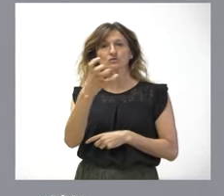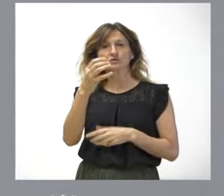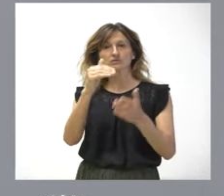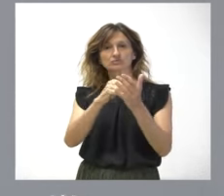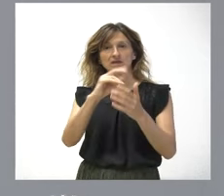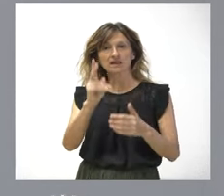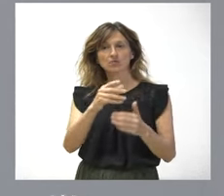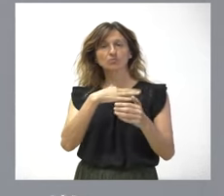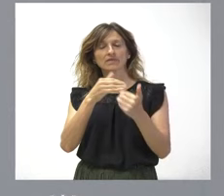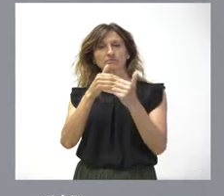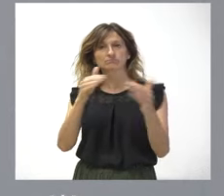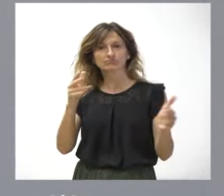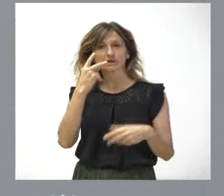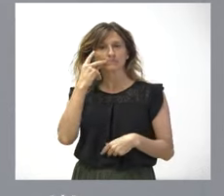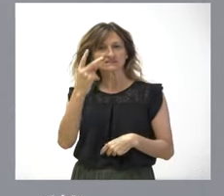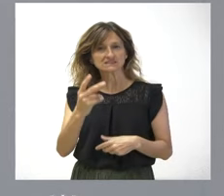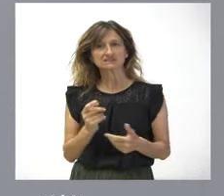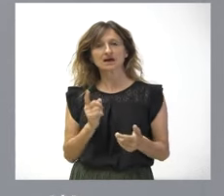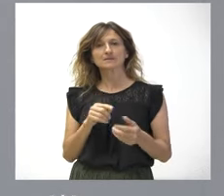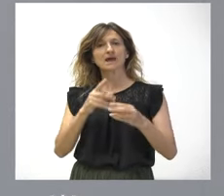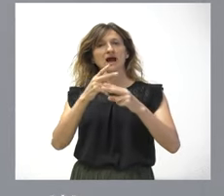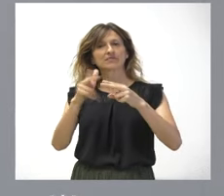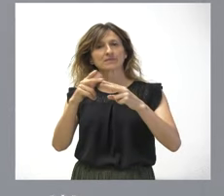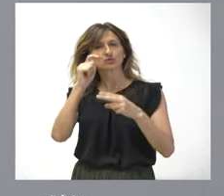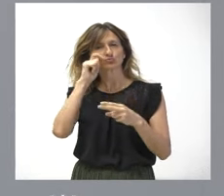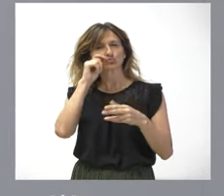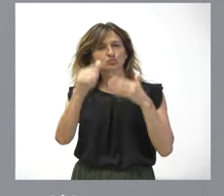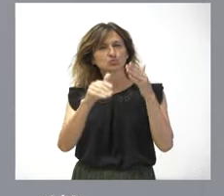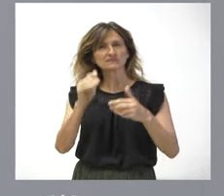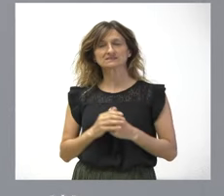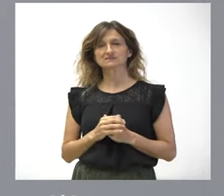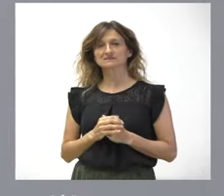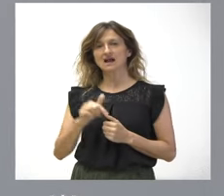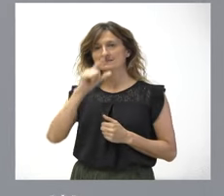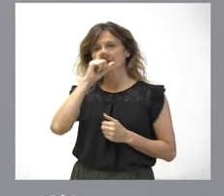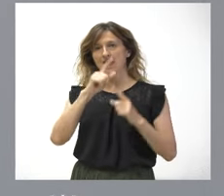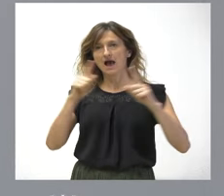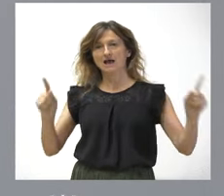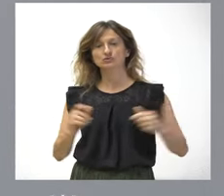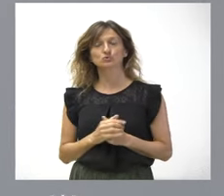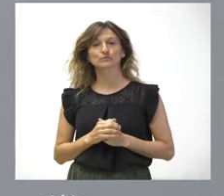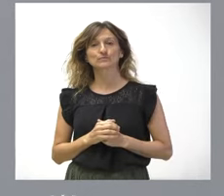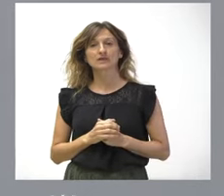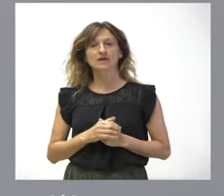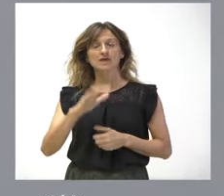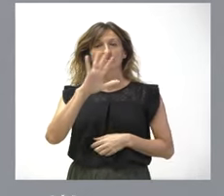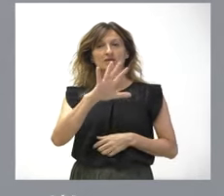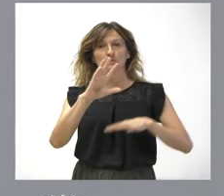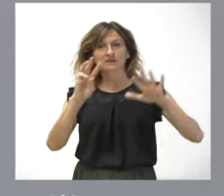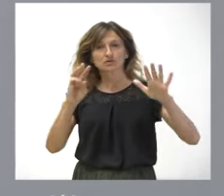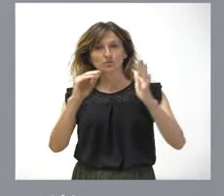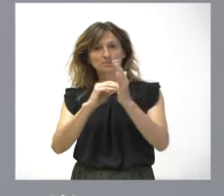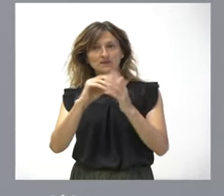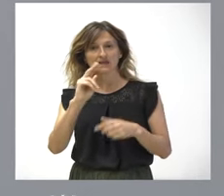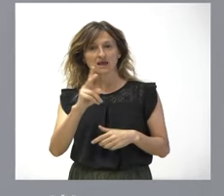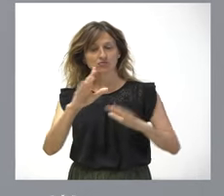permitir su apertura su visita y por tanto el desarrollo de la actividad turística en este año 58,000 para promocionar la cultura